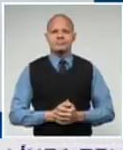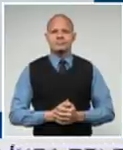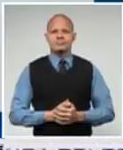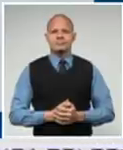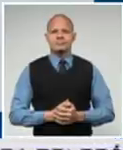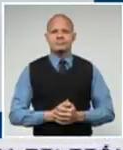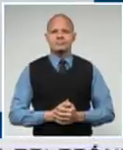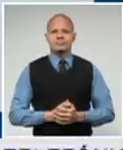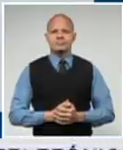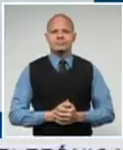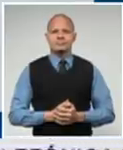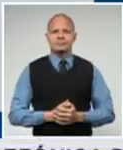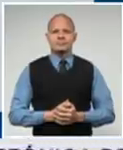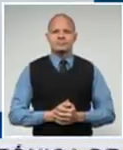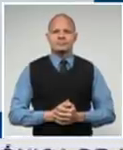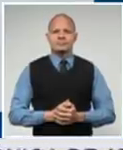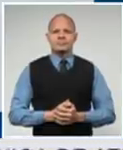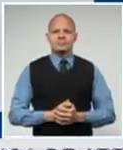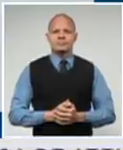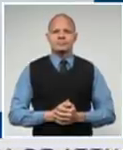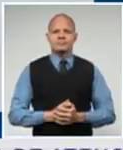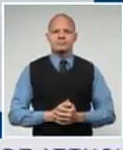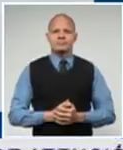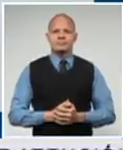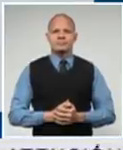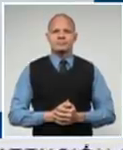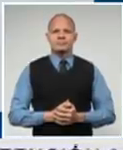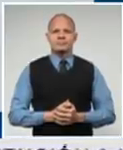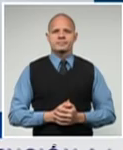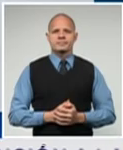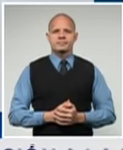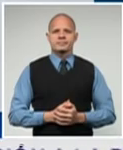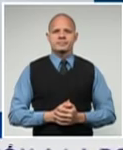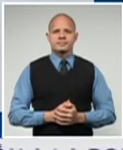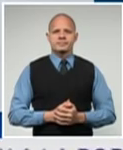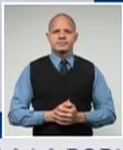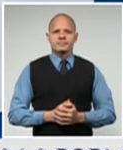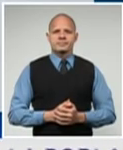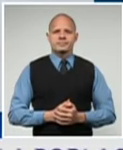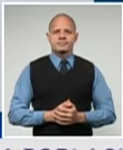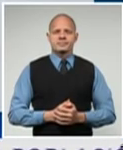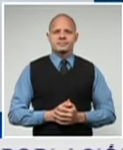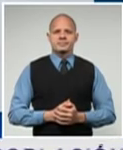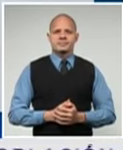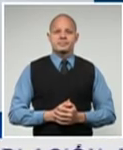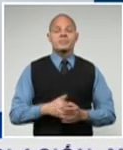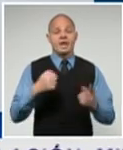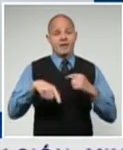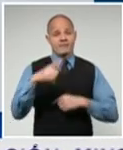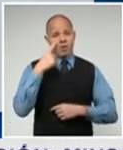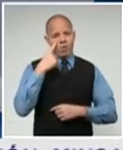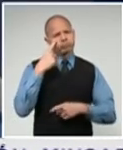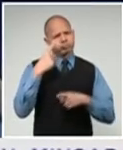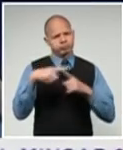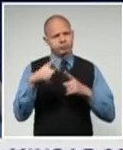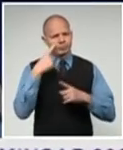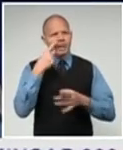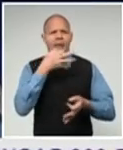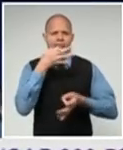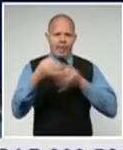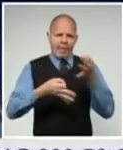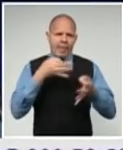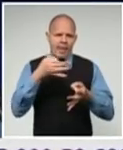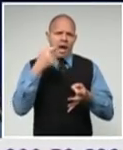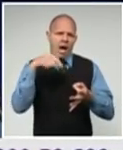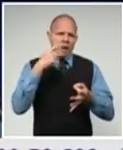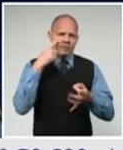es un caso importado a nuestro país. Si Lilian nos ayuda para ver un poco cómo ha ido evolucionando